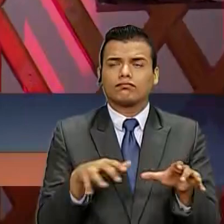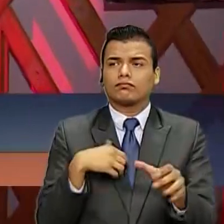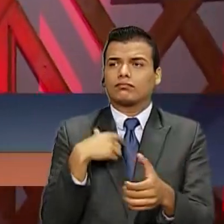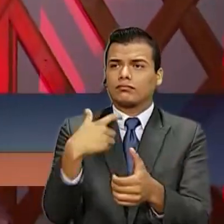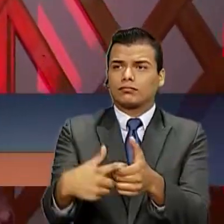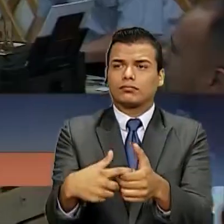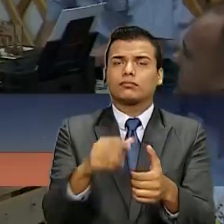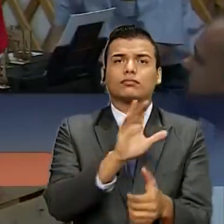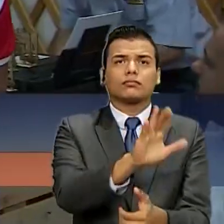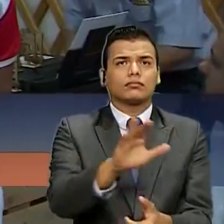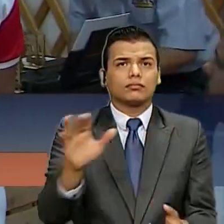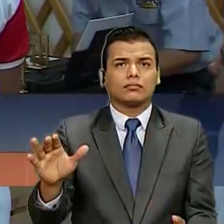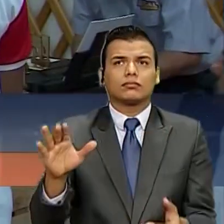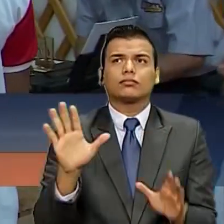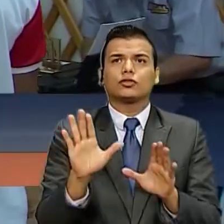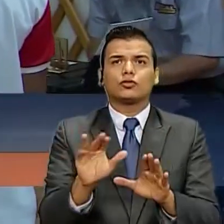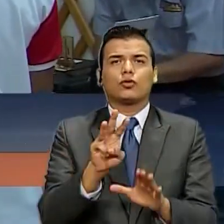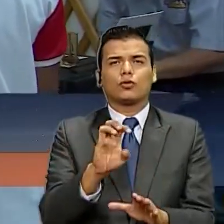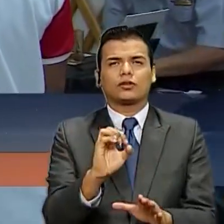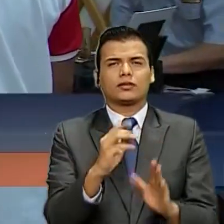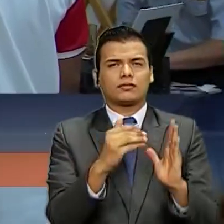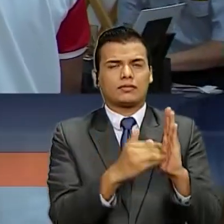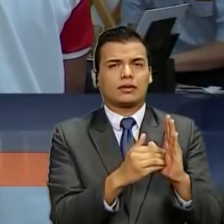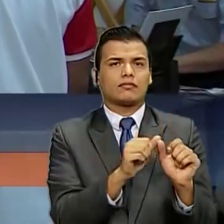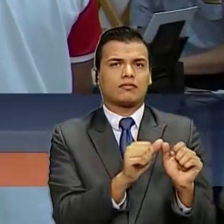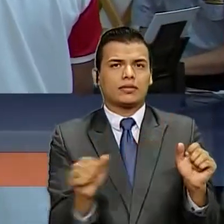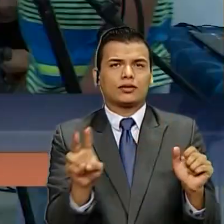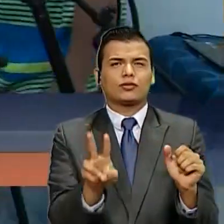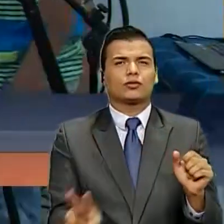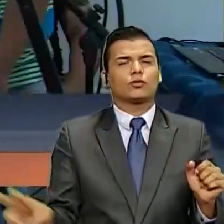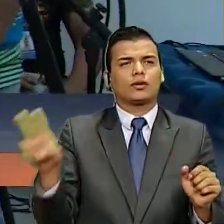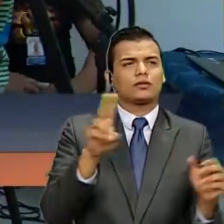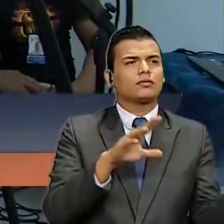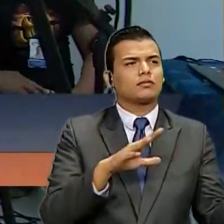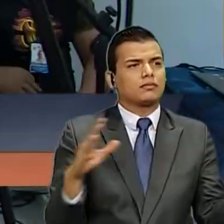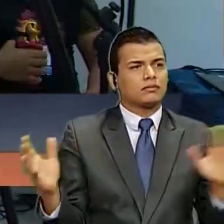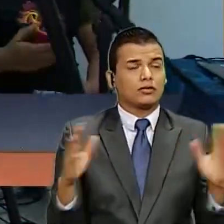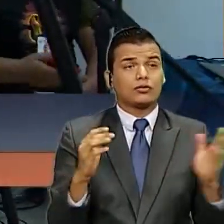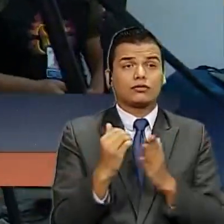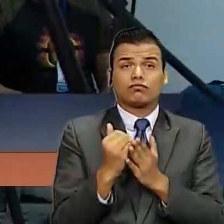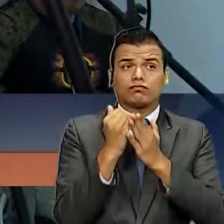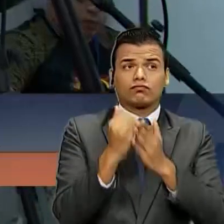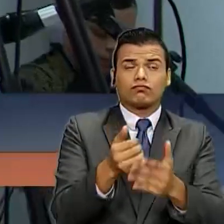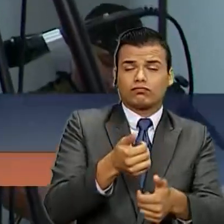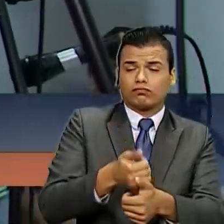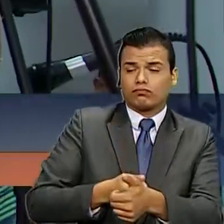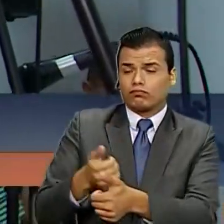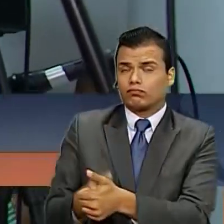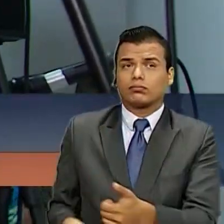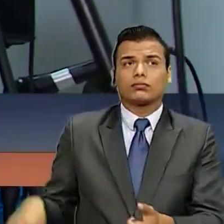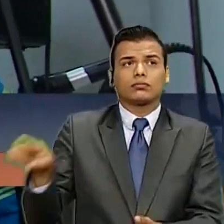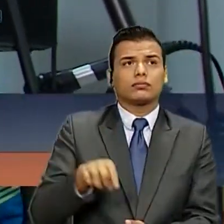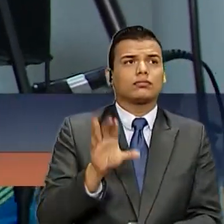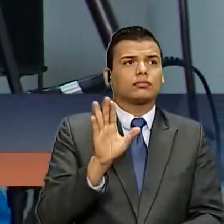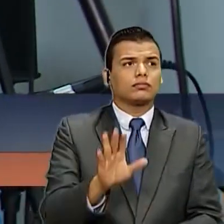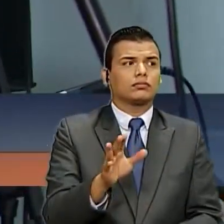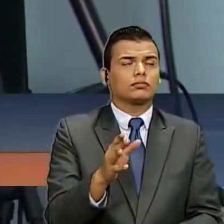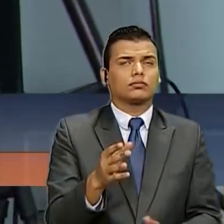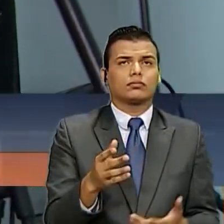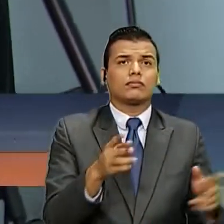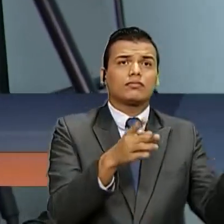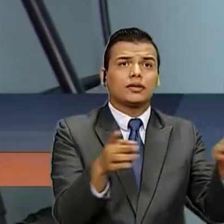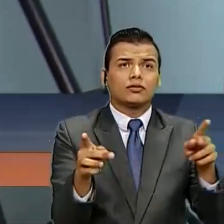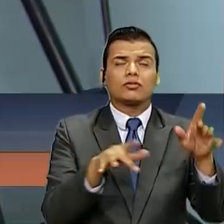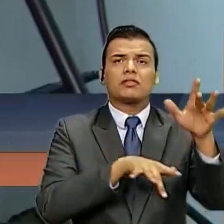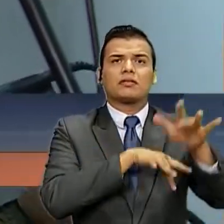área superior a los 80.000 metros cuadrados, que va a permitir entonces que cada uno de las